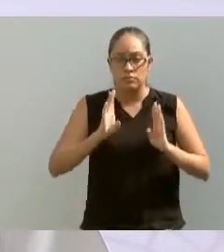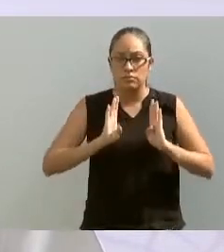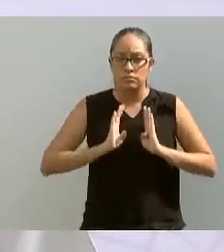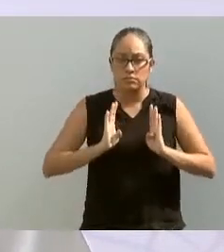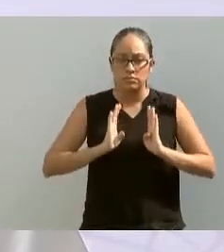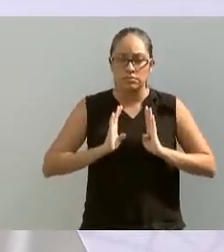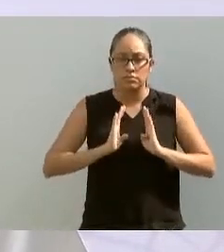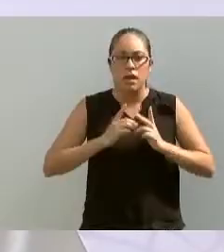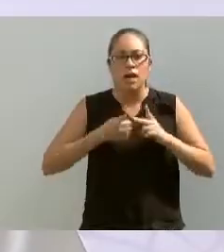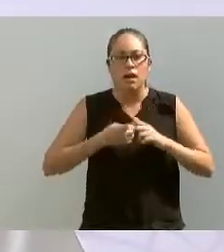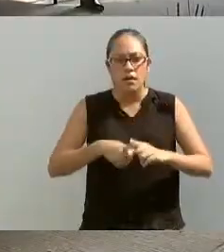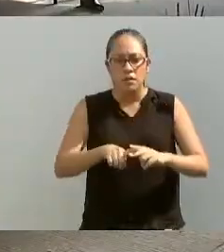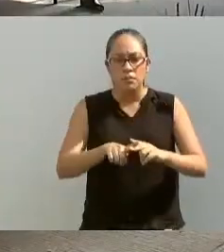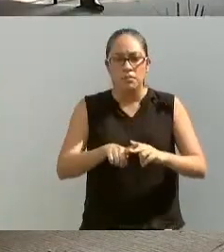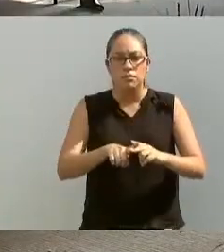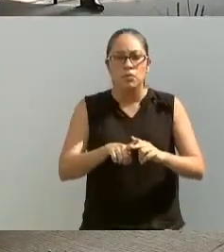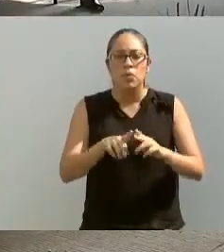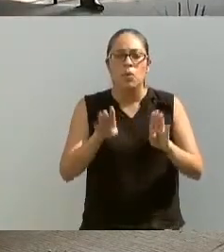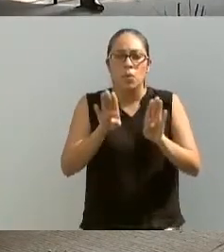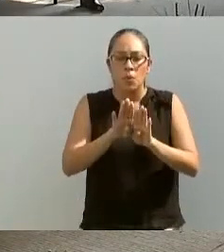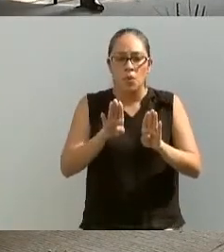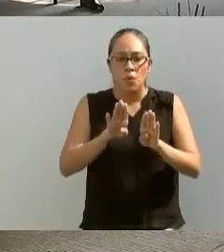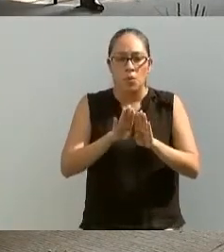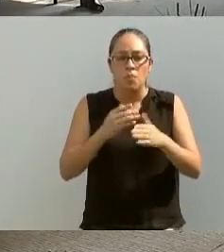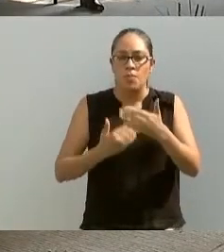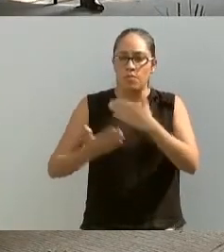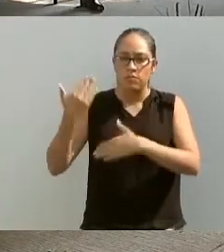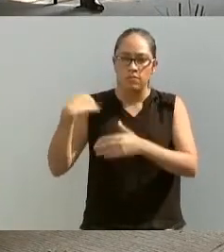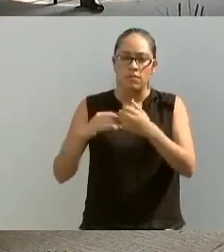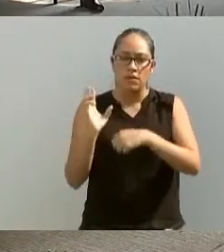que surge del movimiento revolucionario.